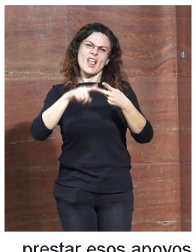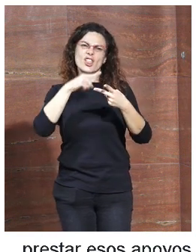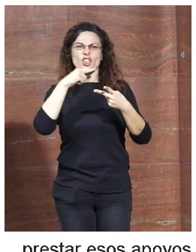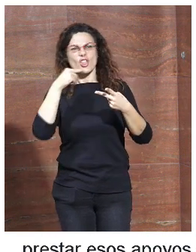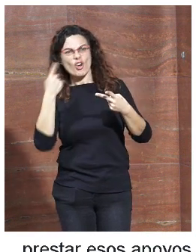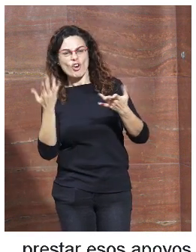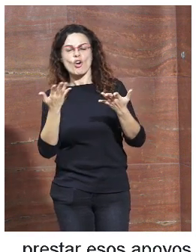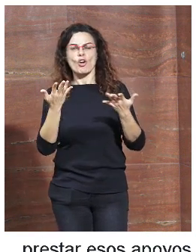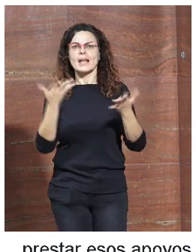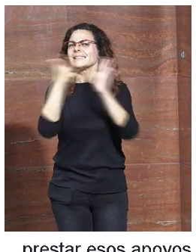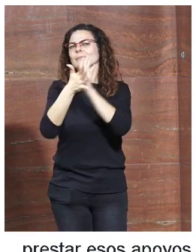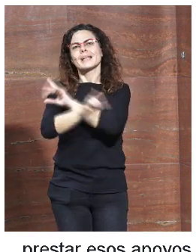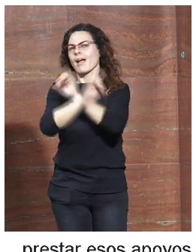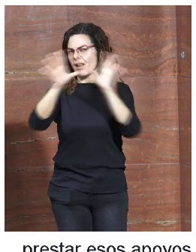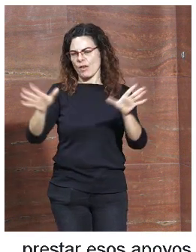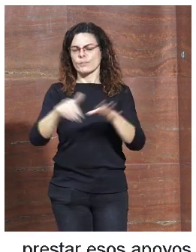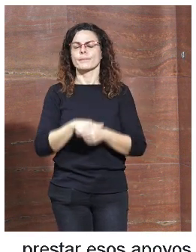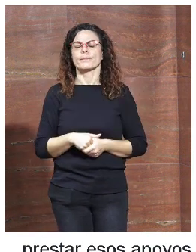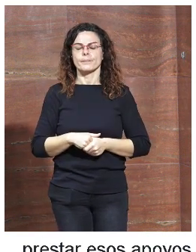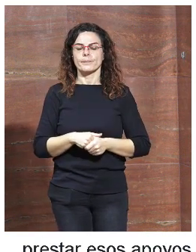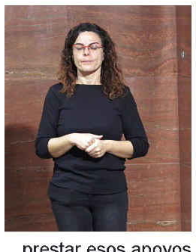que viene muy bien explicada.